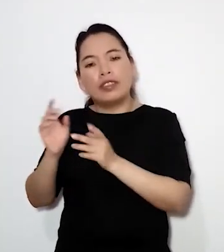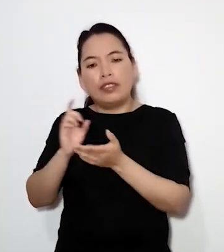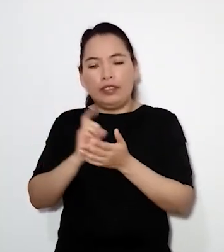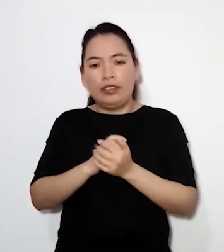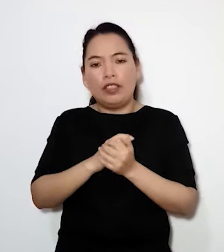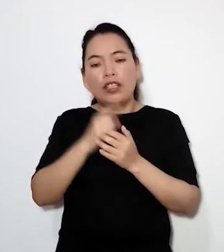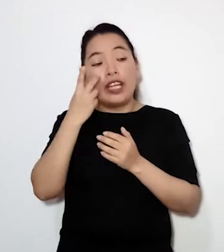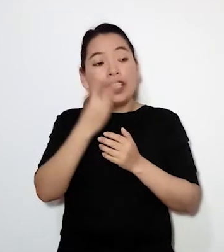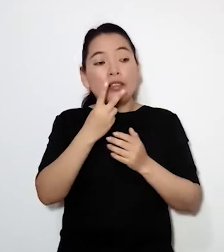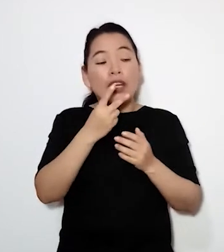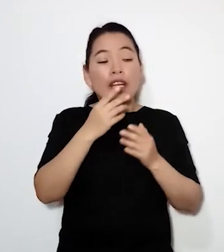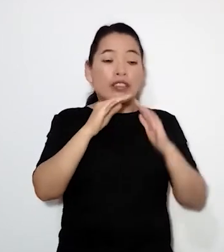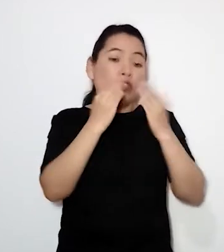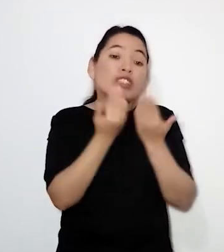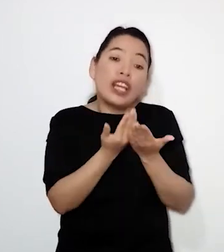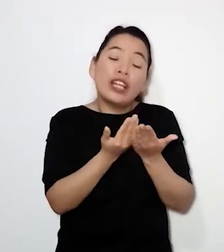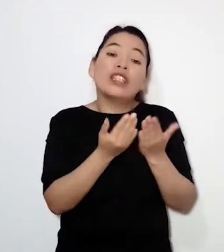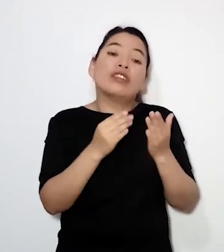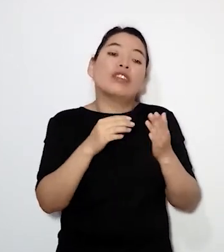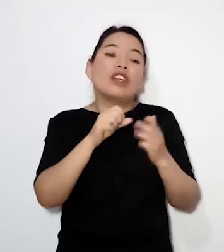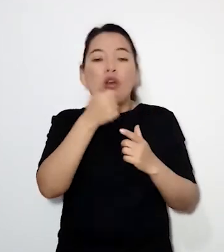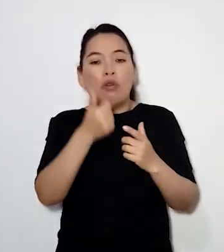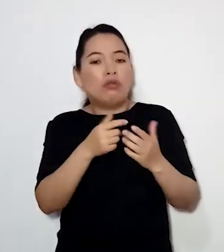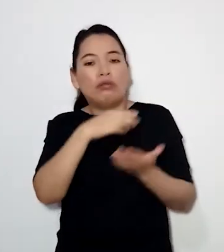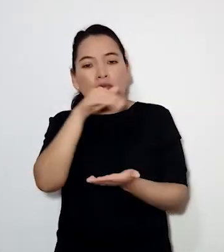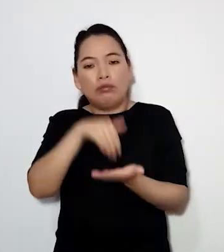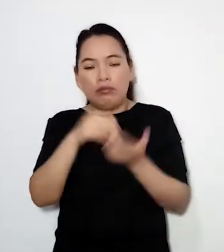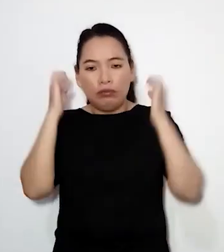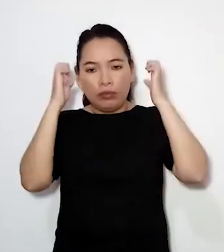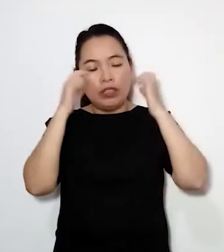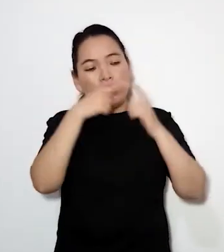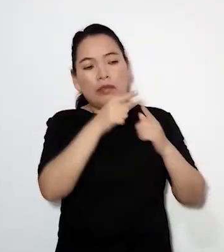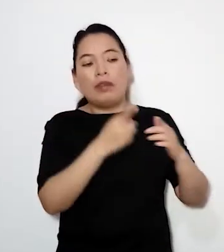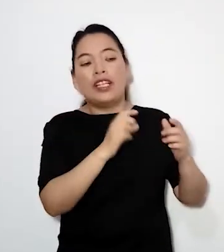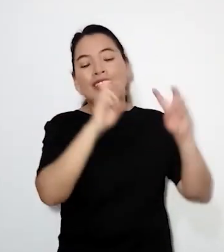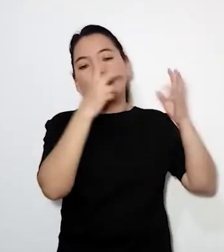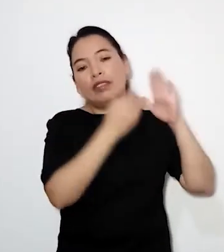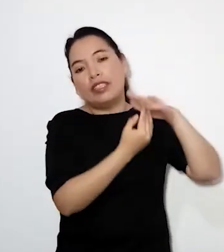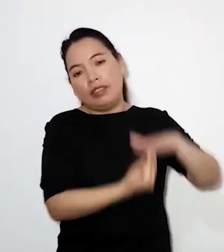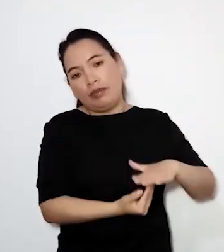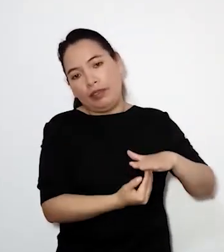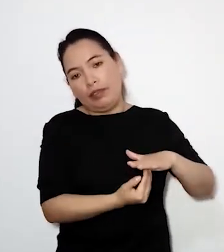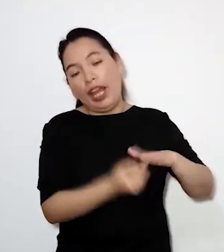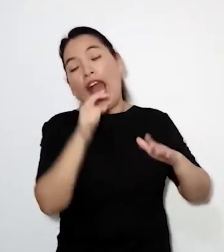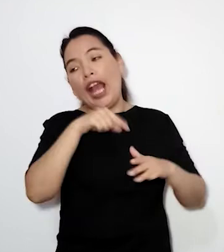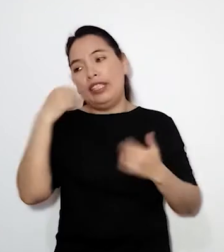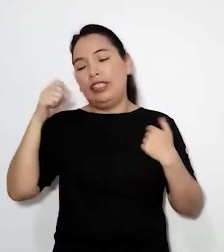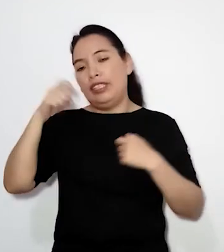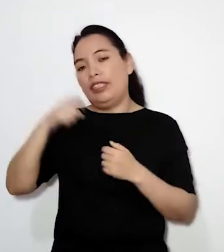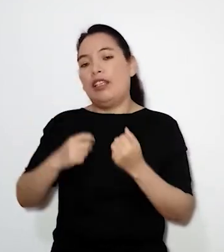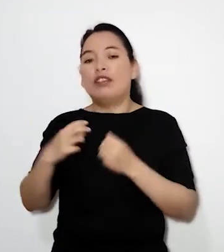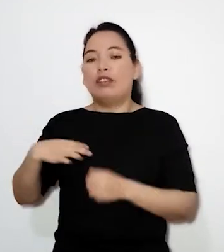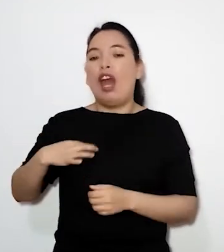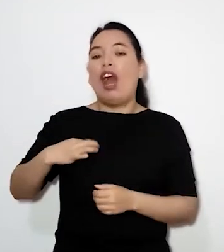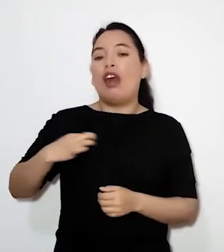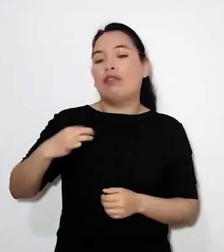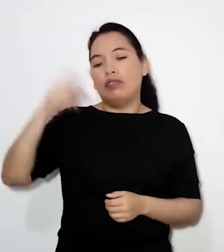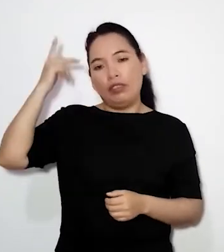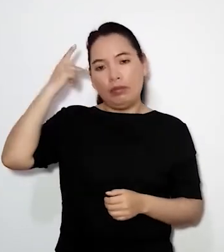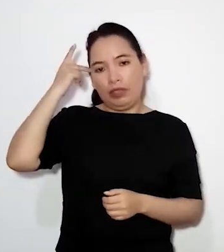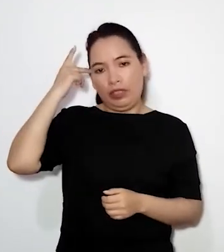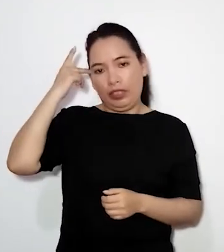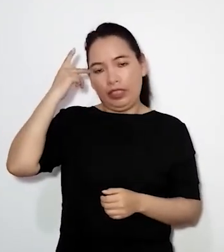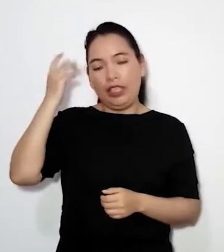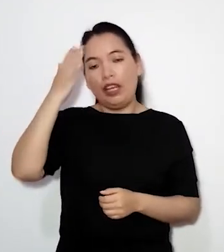que requieren de estados presentes y con voluntad política. Lo que observamos en nuestros países es que las familias cargan con mucha responsabilidad,